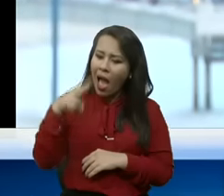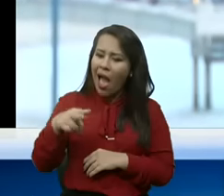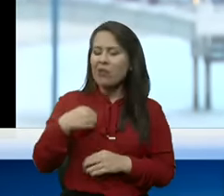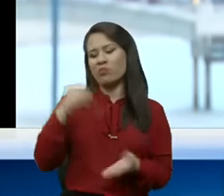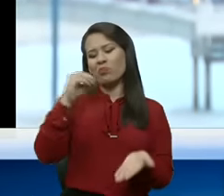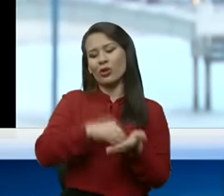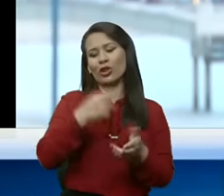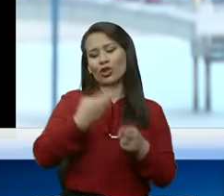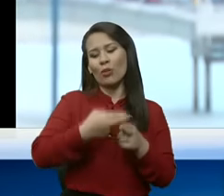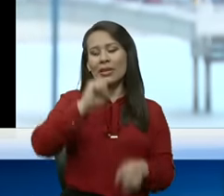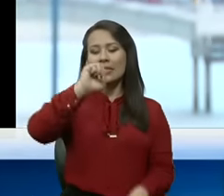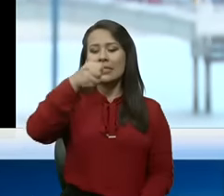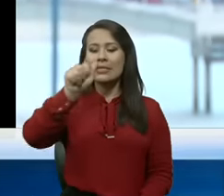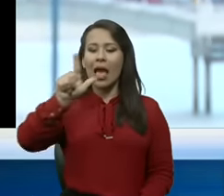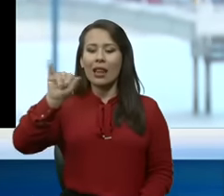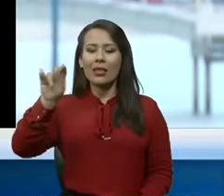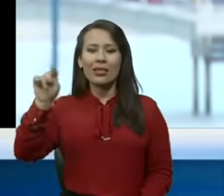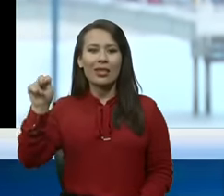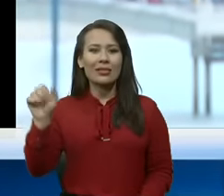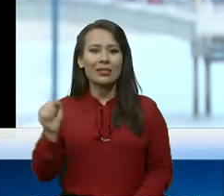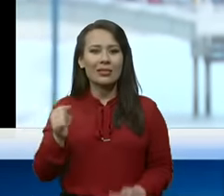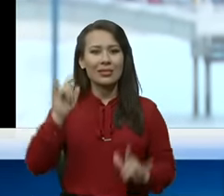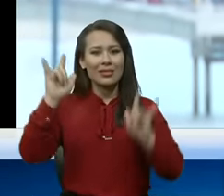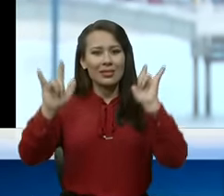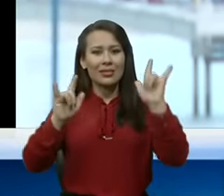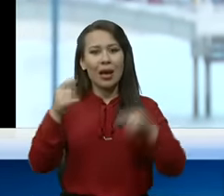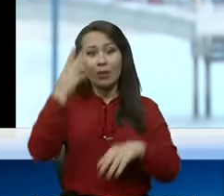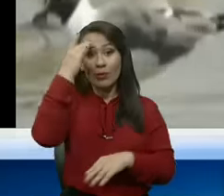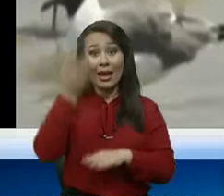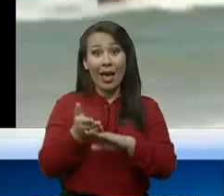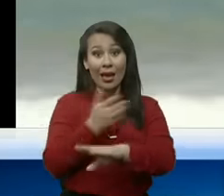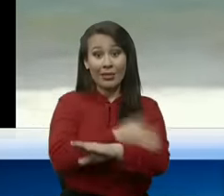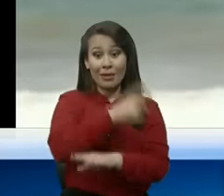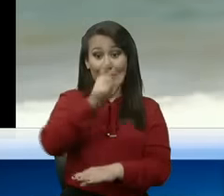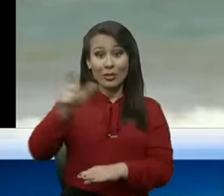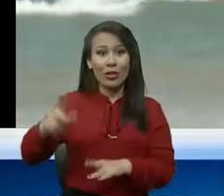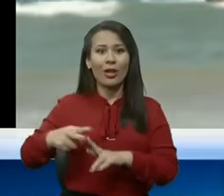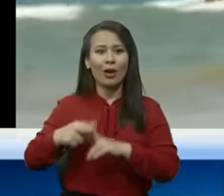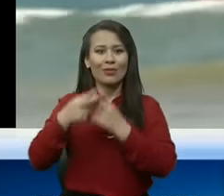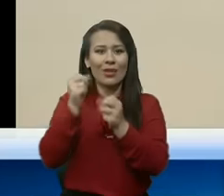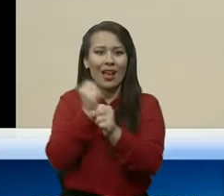salin Porque los primeros pobladores se dedicaron justamente a